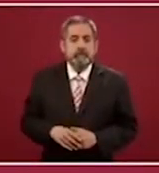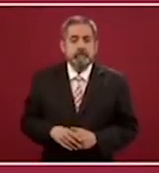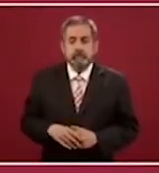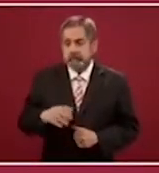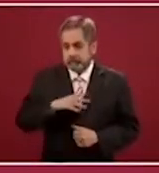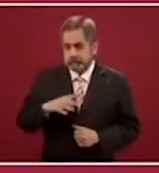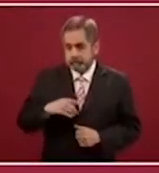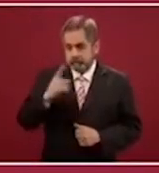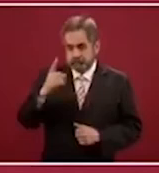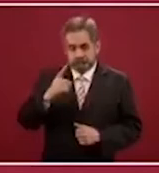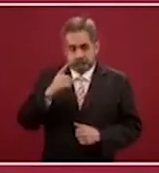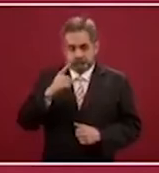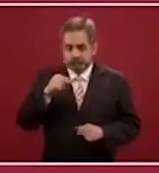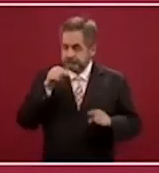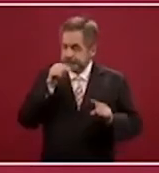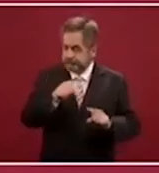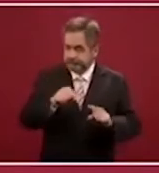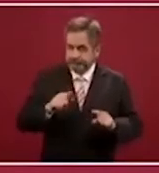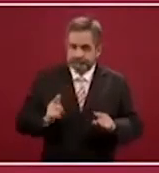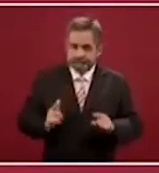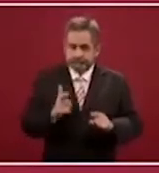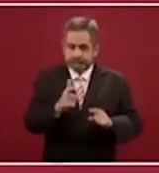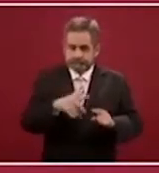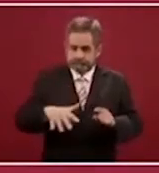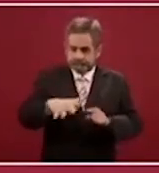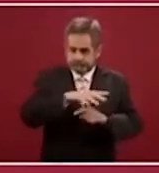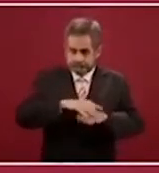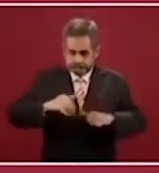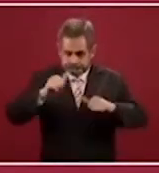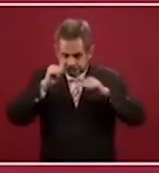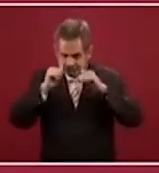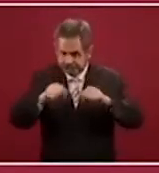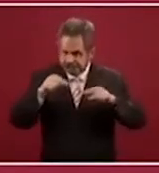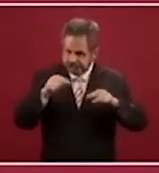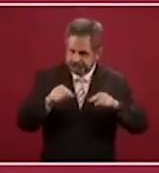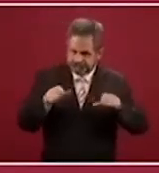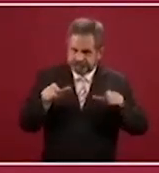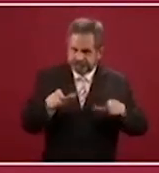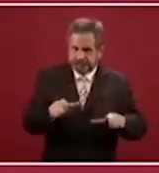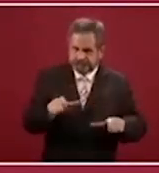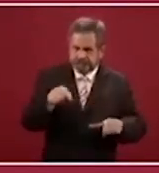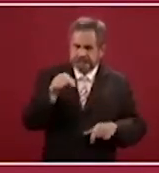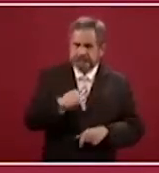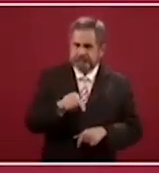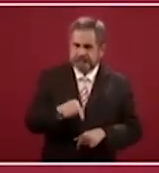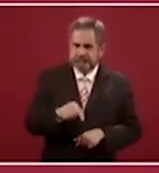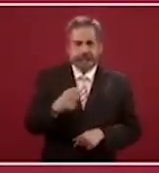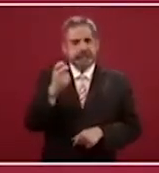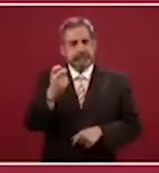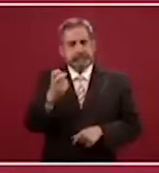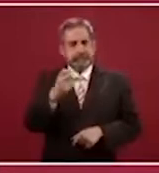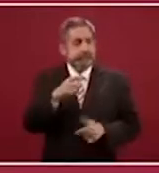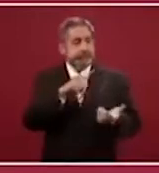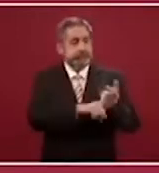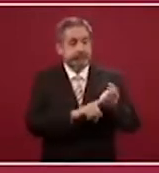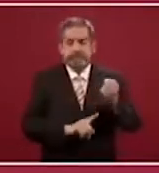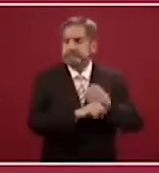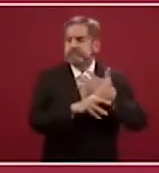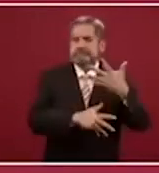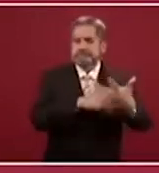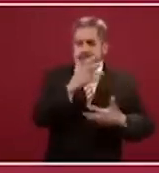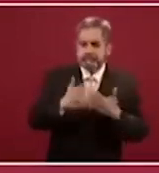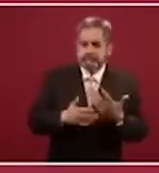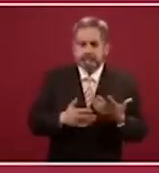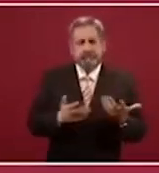una atención especial para Guanajuato y por eso estas reacciones. ¿Qué le digo a la